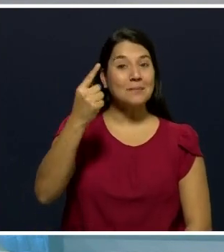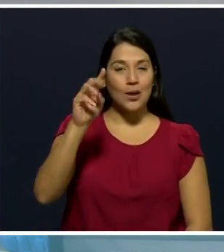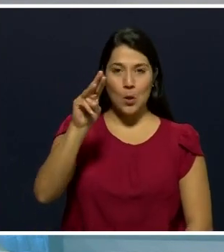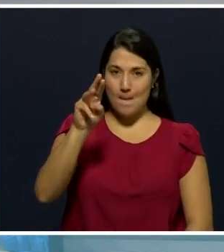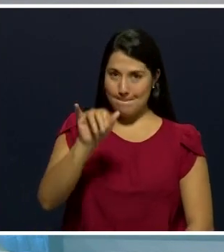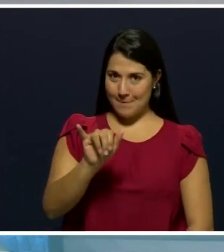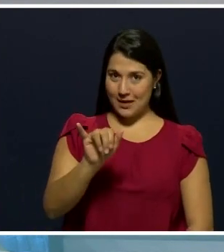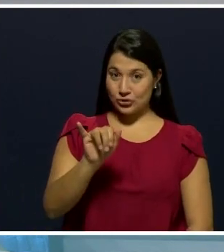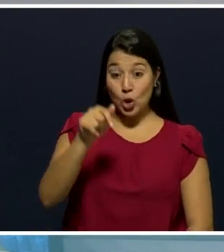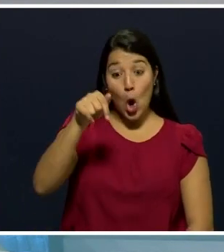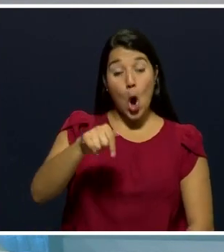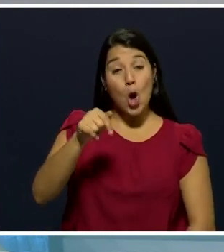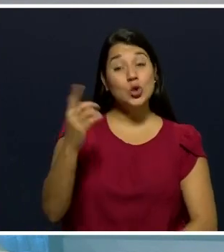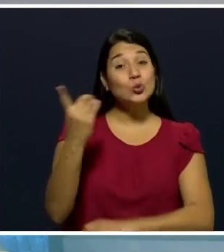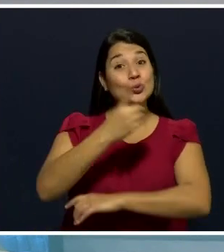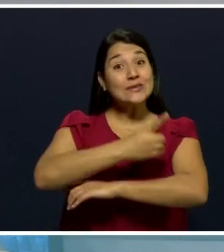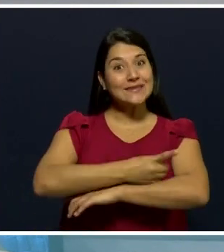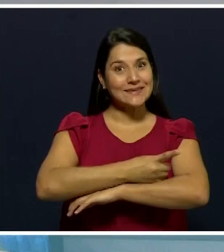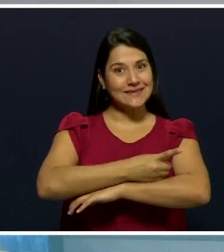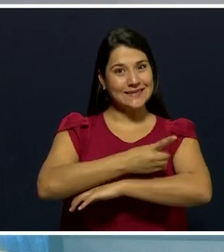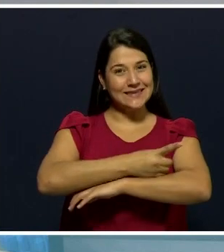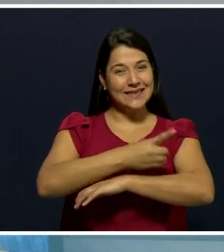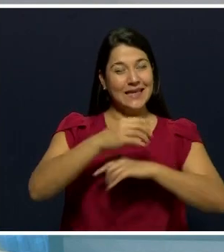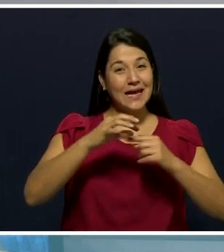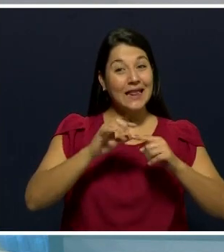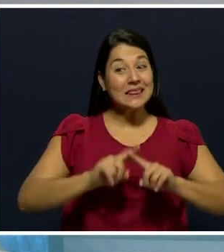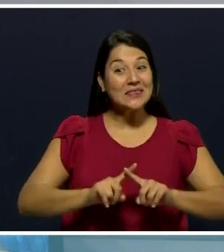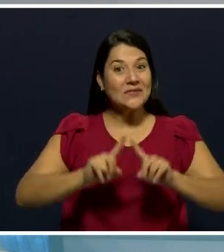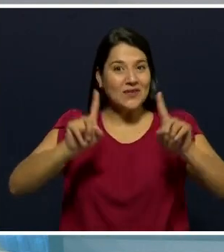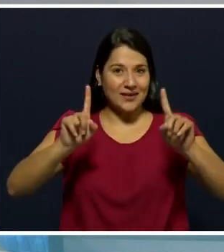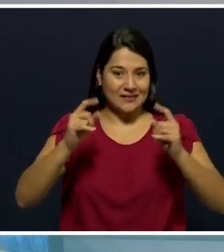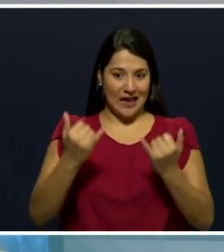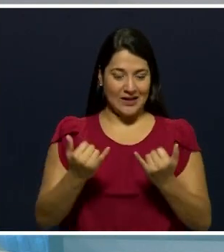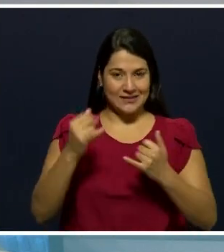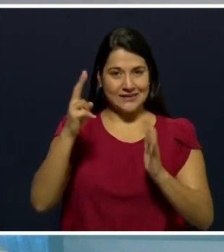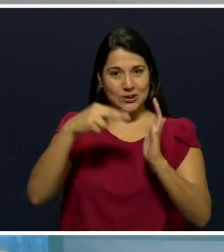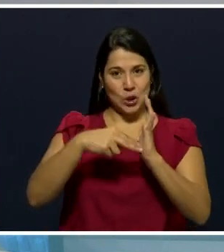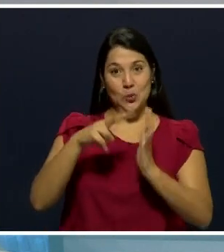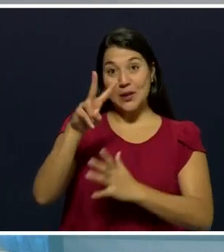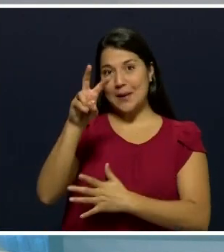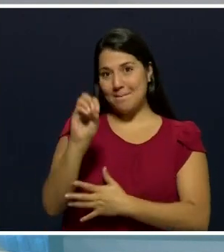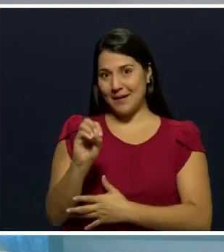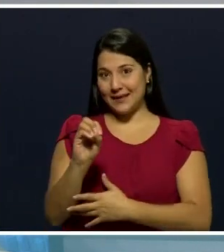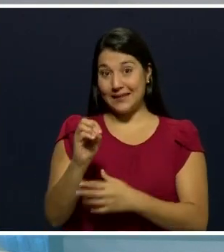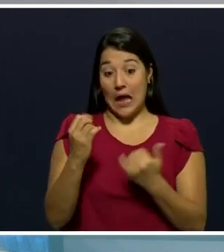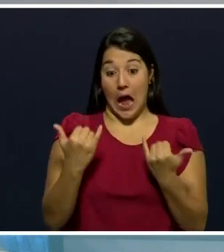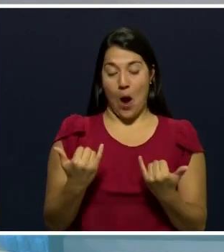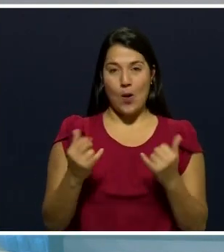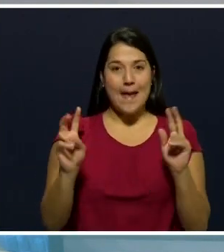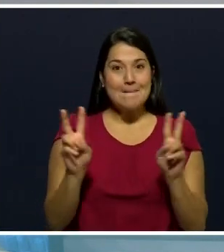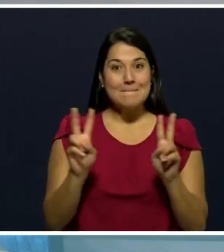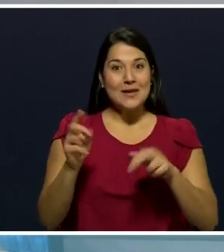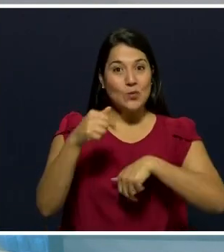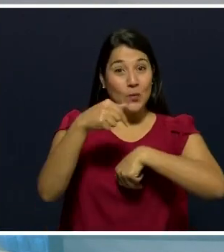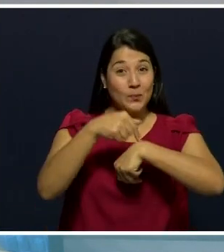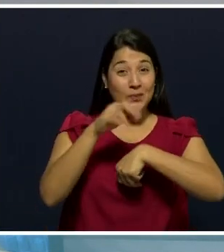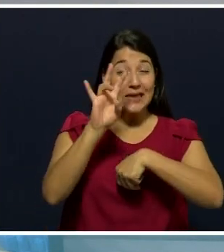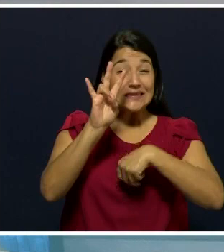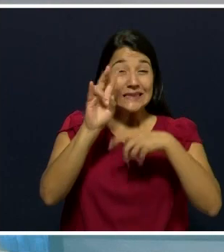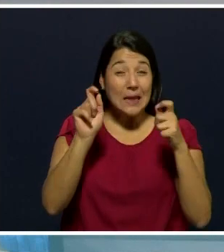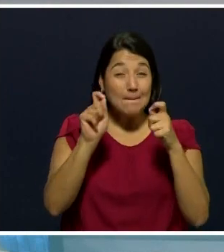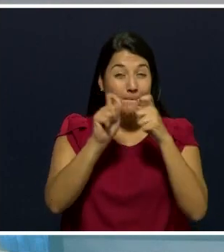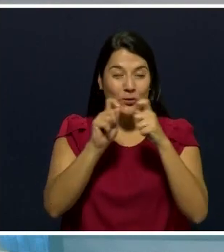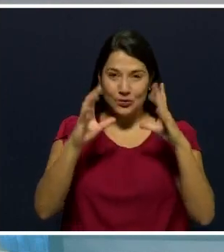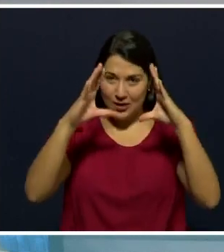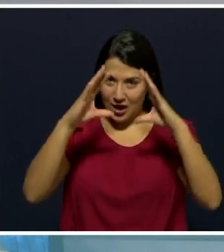mayo, tan particular del 2020. Estamos en vivo a las 7 en punto de la noche.